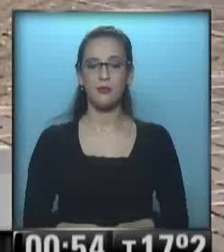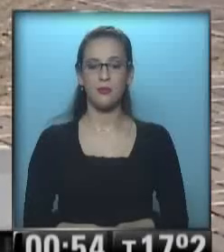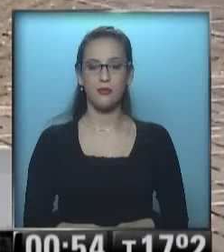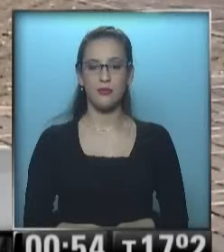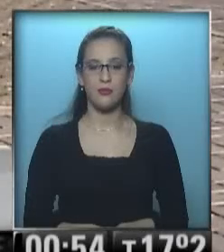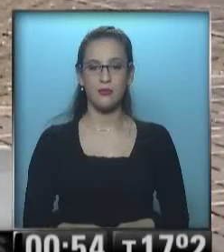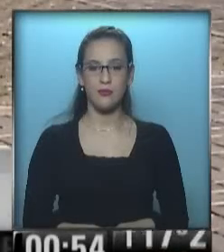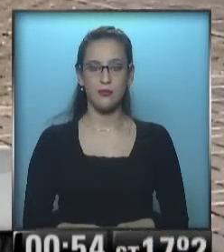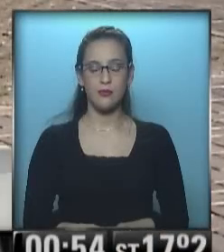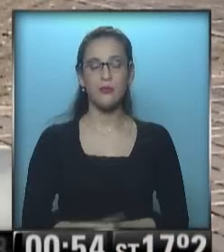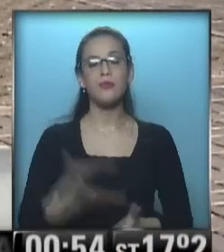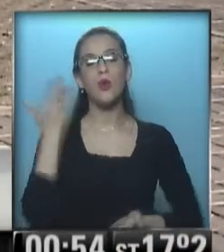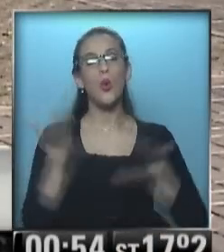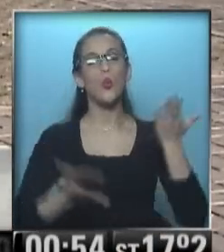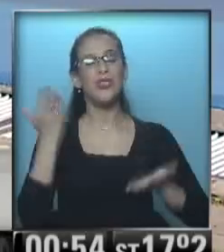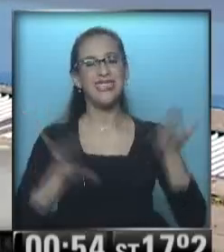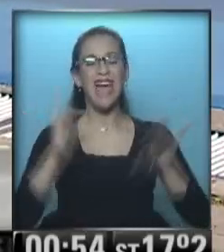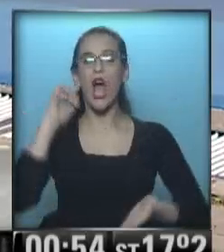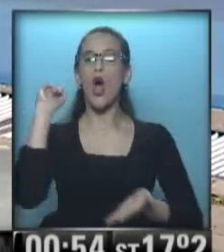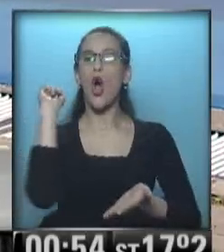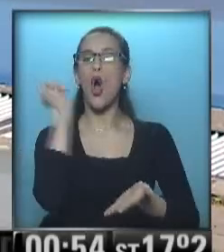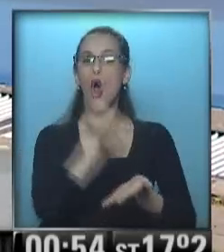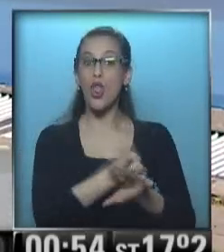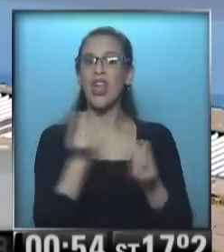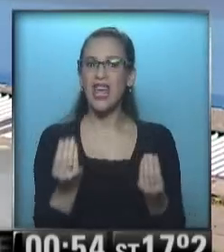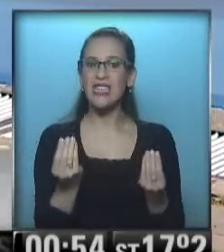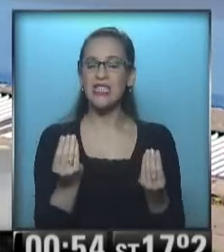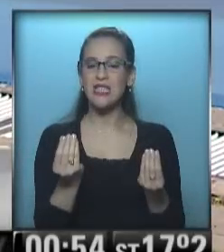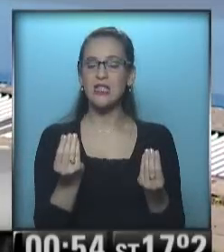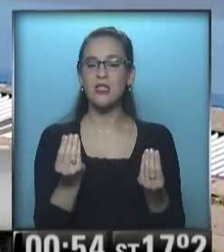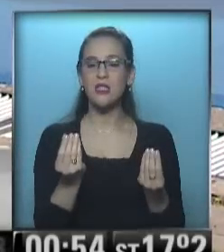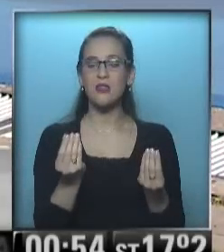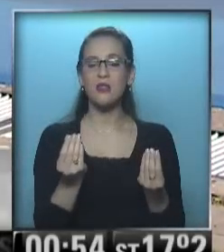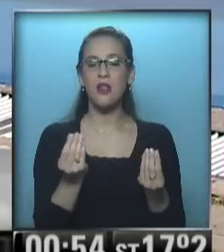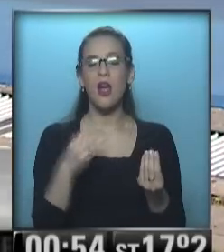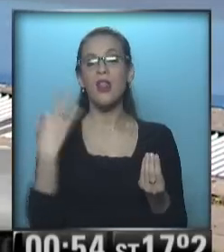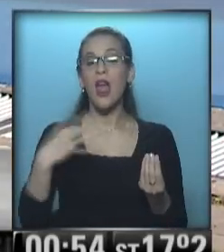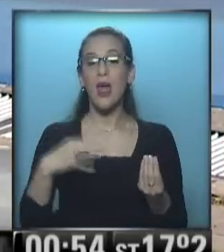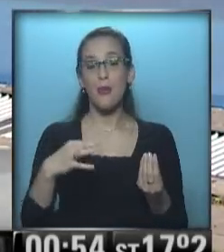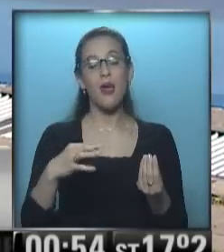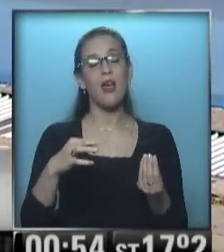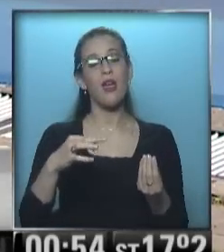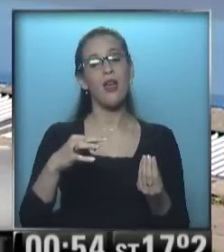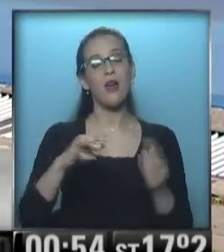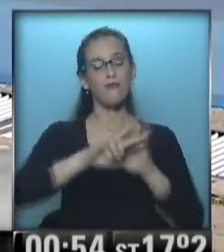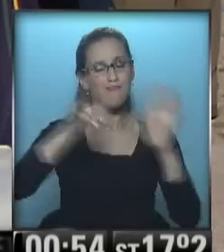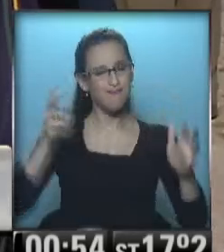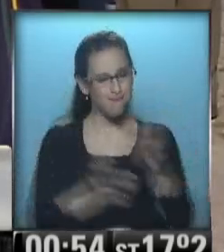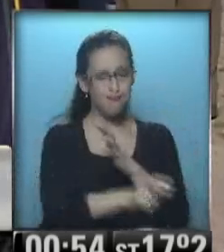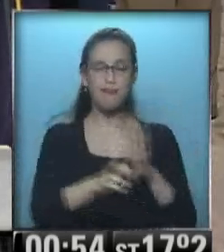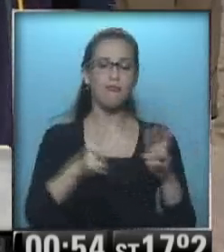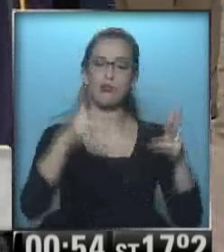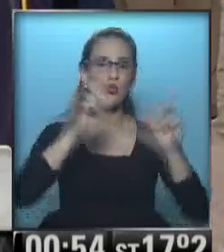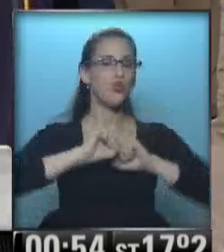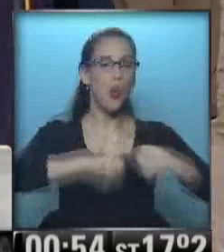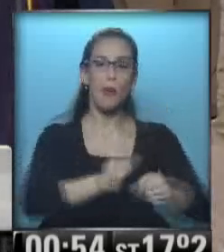La justicia ordenó al gobierno porteño suspender la construcción del paso bajo nivel de Avenida Balbín y las vías del ferrocarril